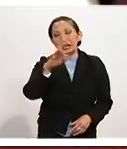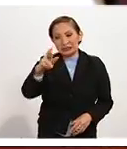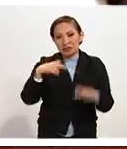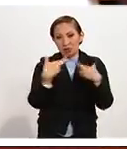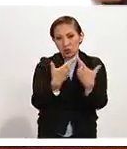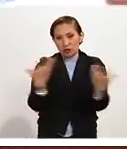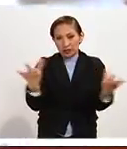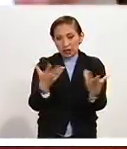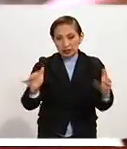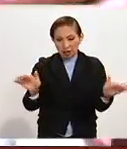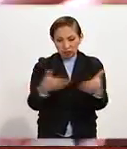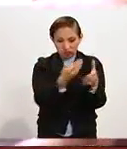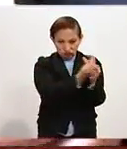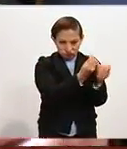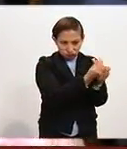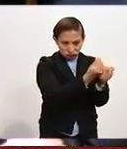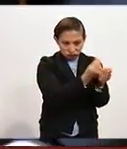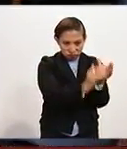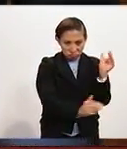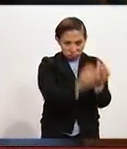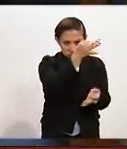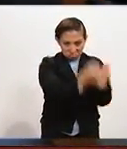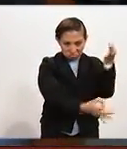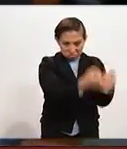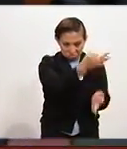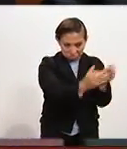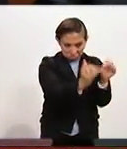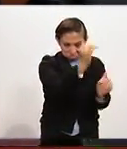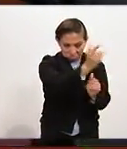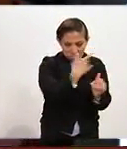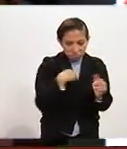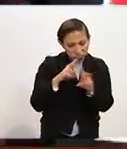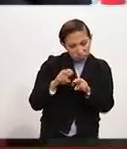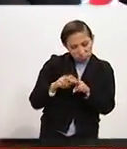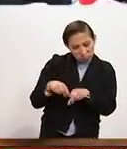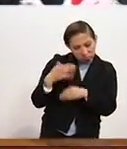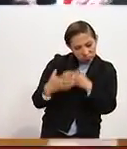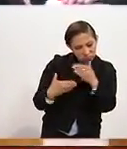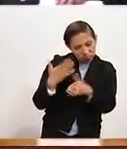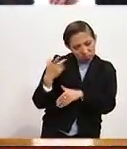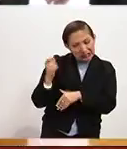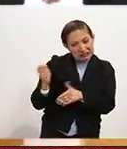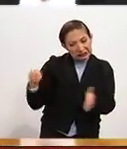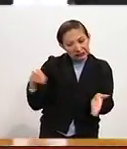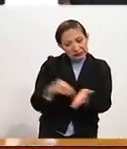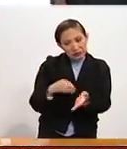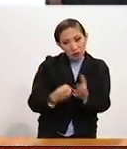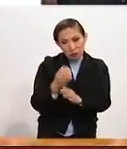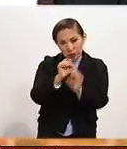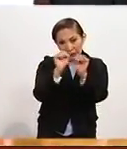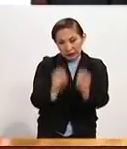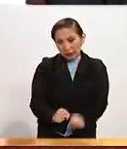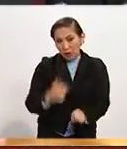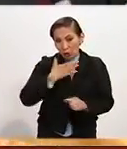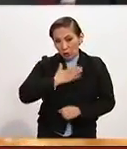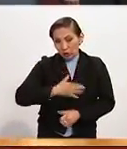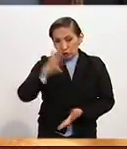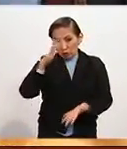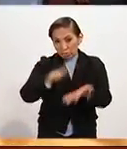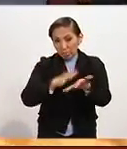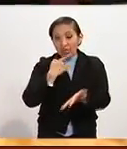encuentro que se realizó a puerta cerrada en la sede del máximo tribunal del país, se analizaron los avances en la implementación del nuevo sistema de justicia